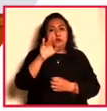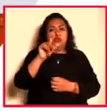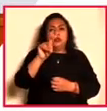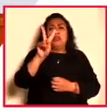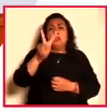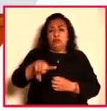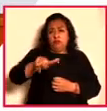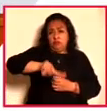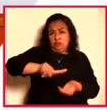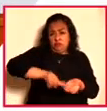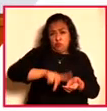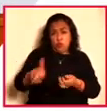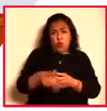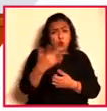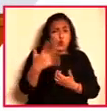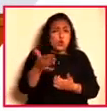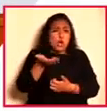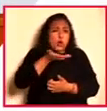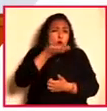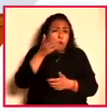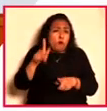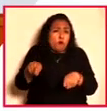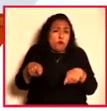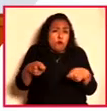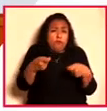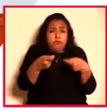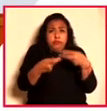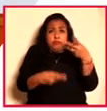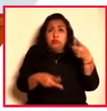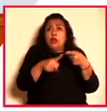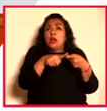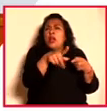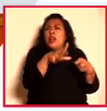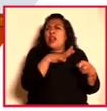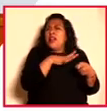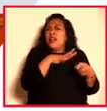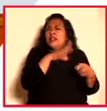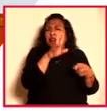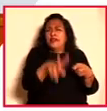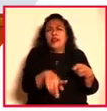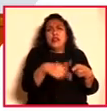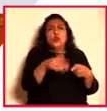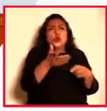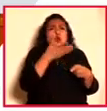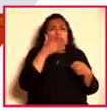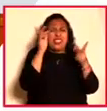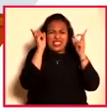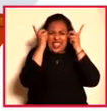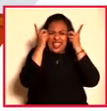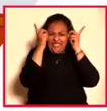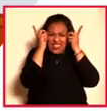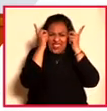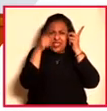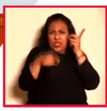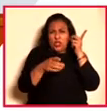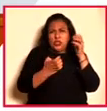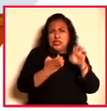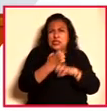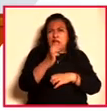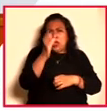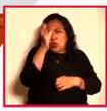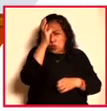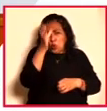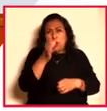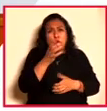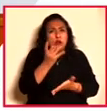aquí las heladas de caballitos, que es muy, muy singular aquí en nuestro estado de Coahuila, únicamente es la que existe en el